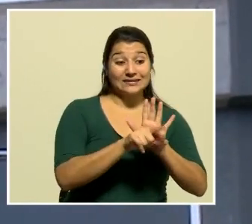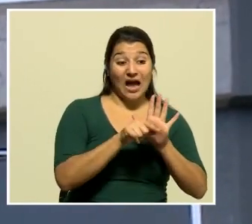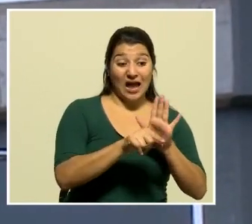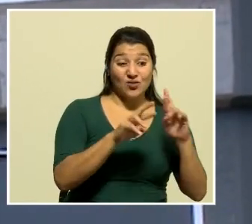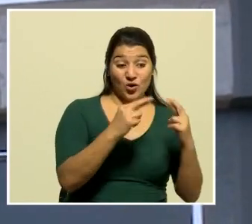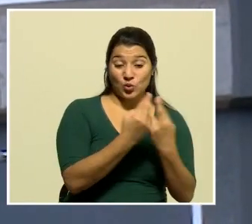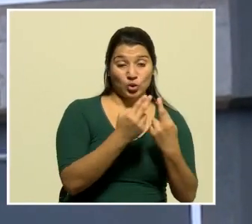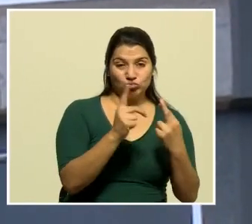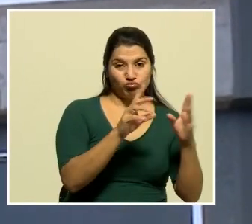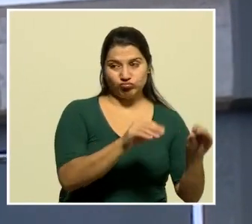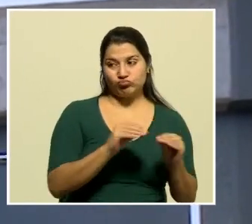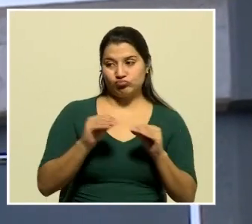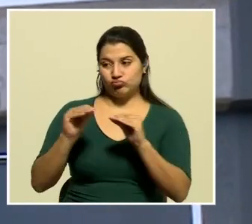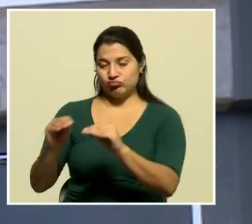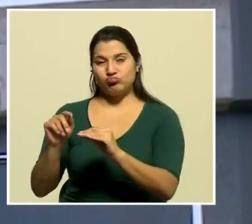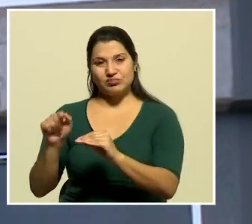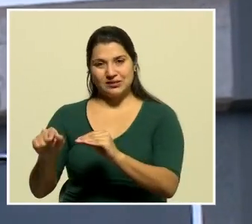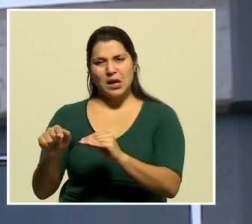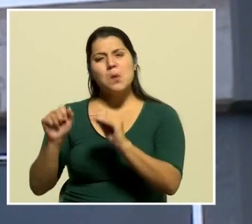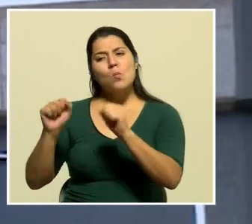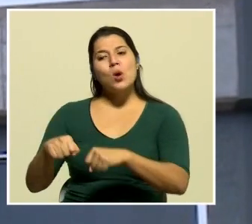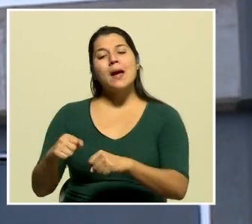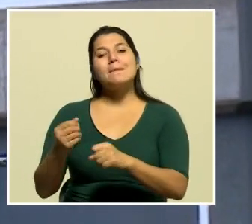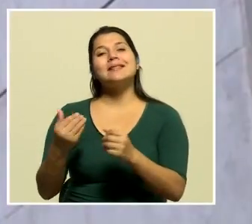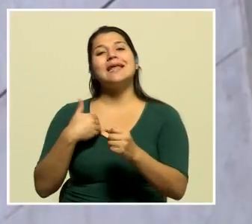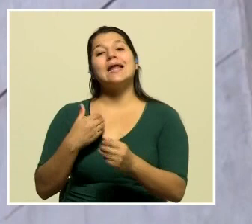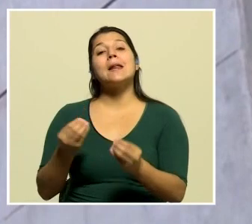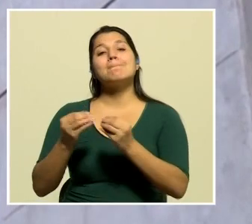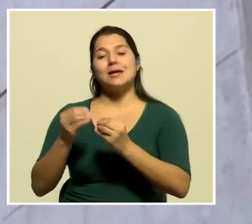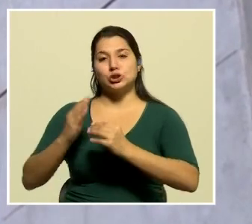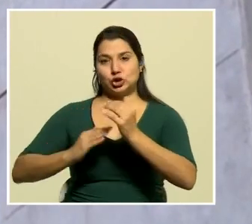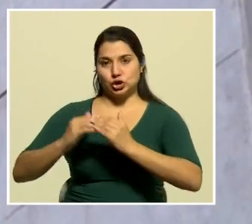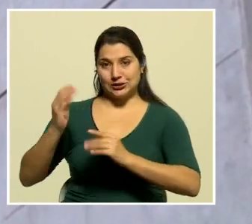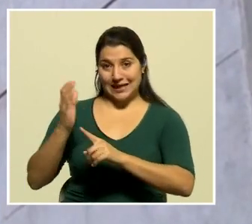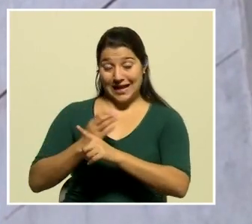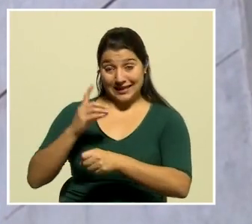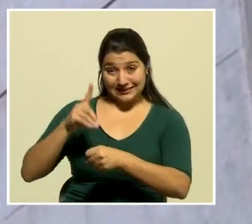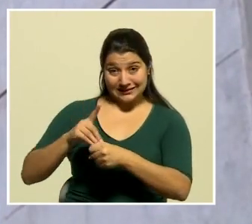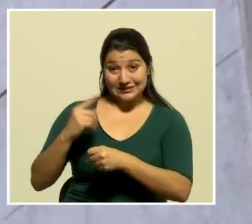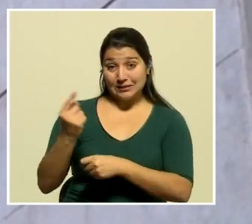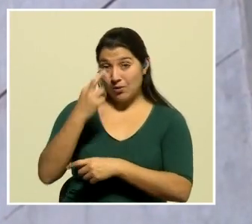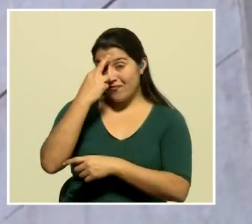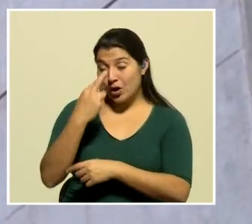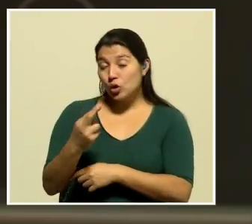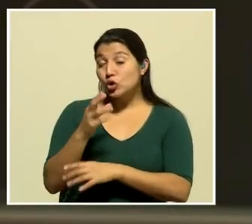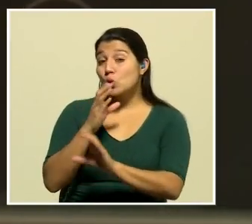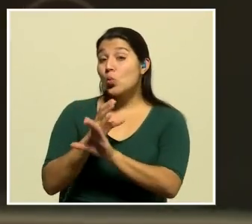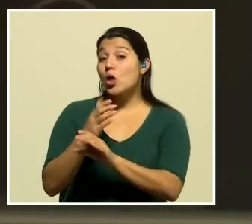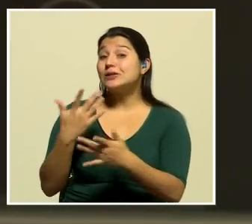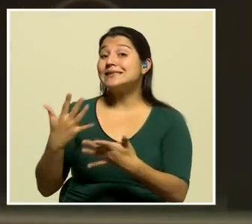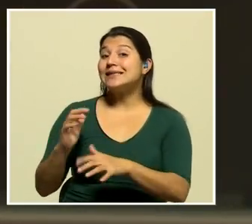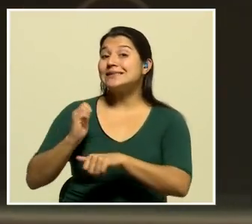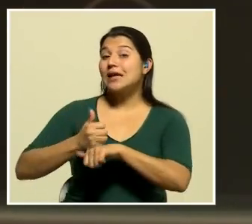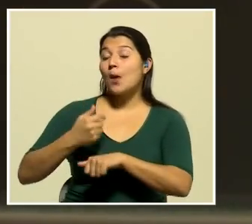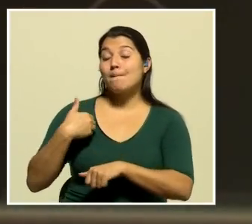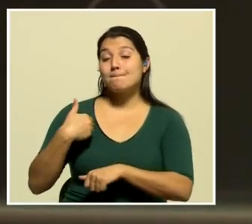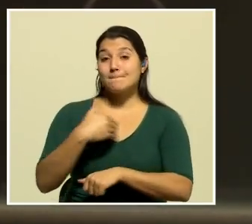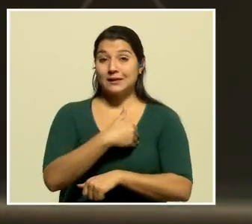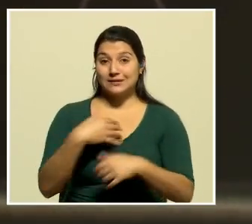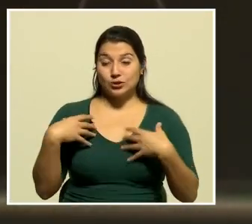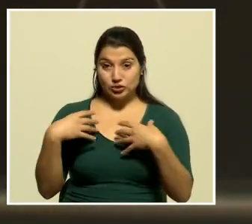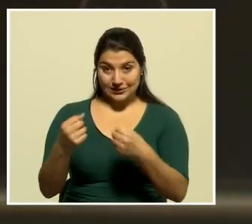que los diputados puedan sesionar con mayores comodidades, respetando las recomendaciones del Ministerio de Salud. El presidente de la